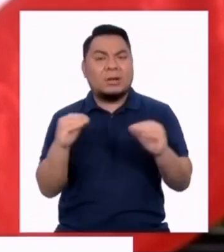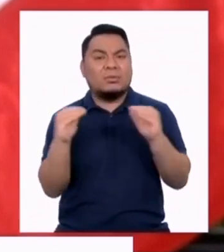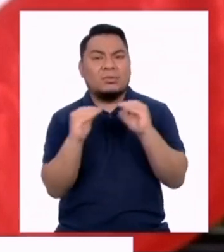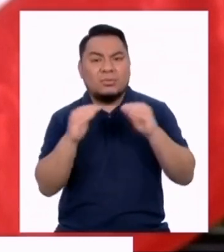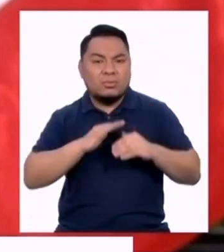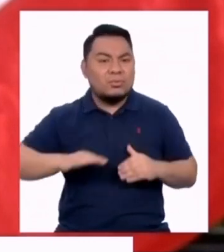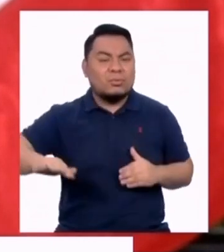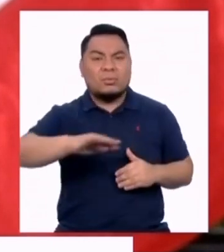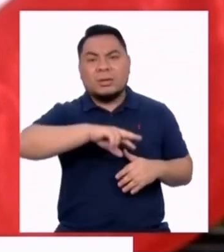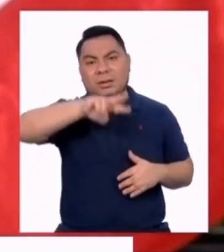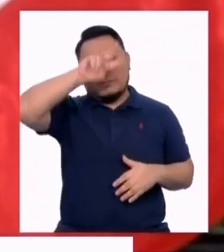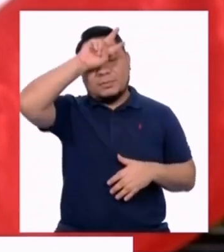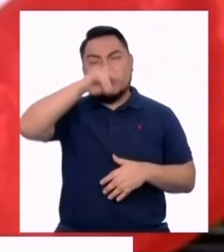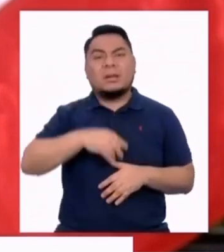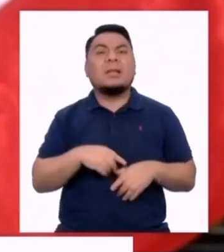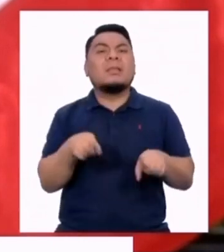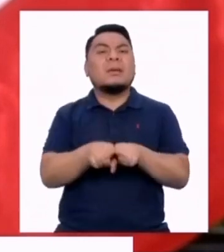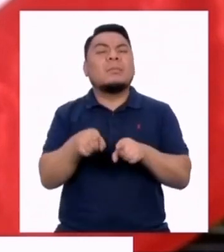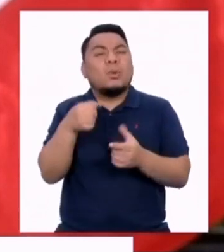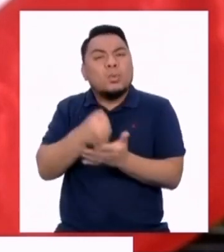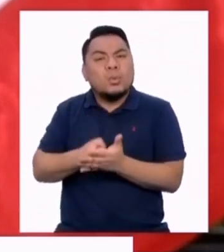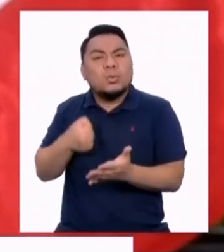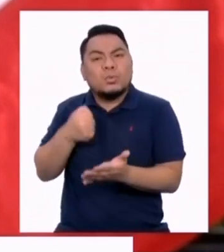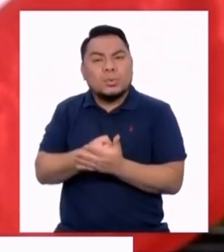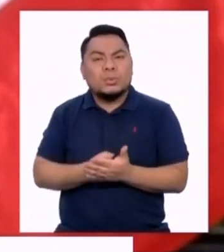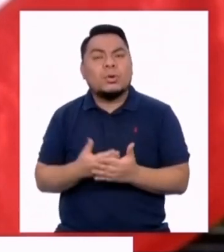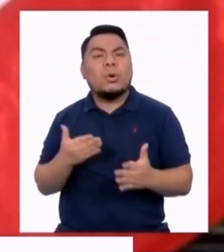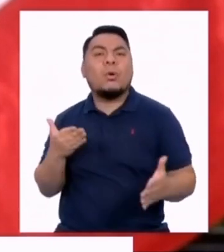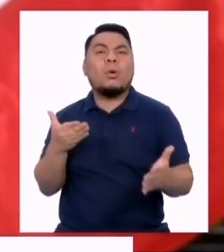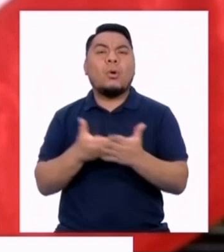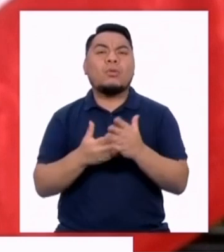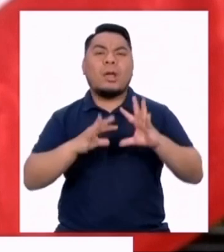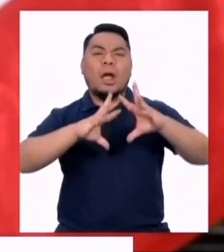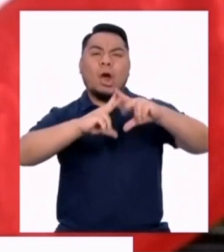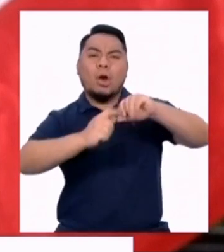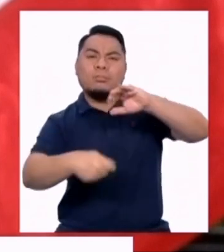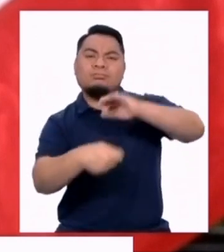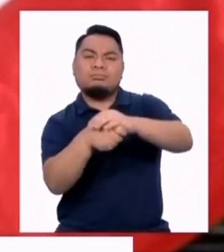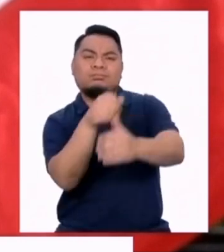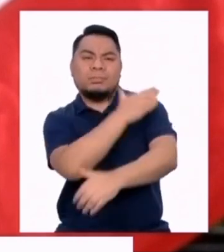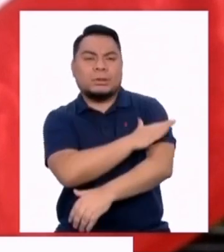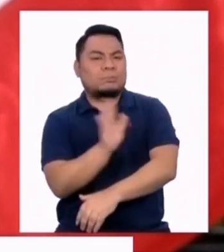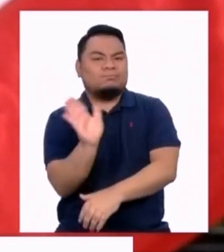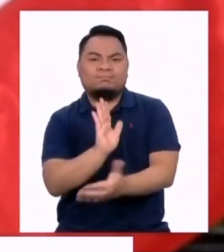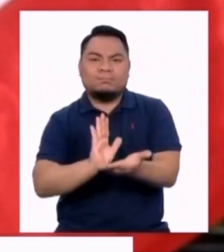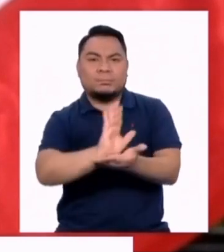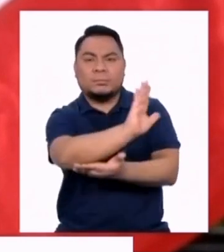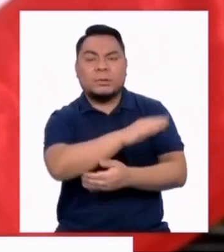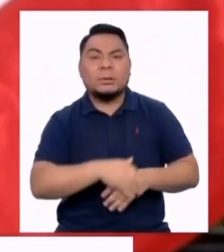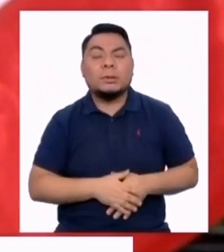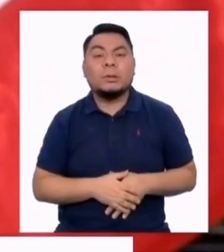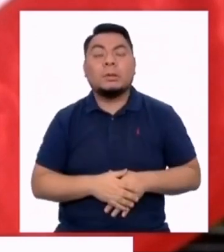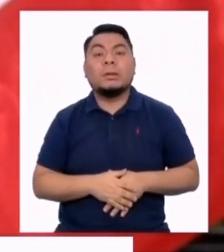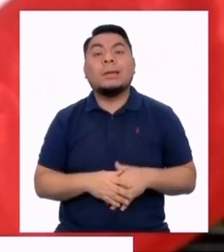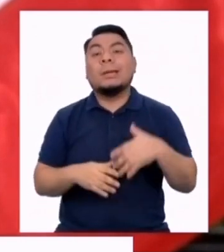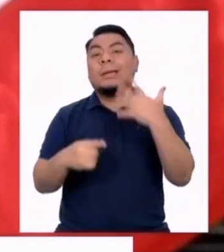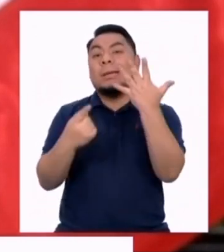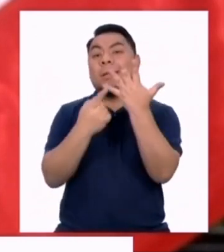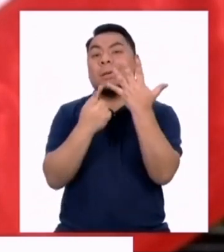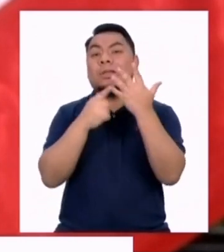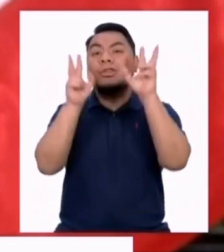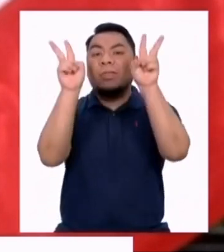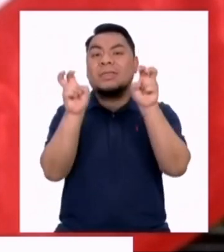corrupción y un quinto punto es la impostergable lucha contra la